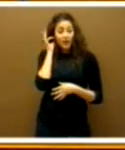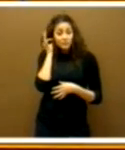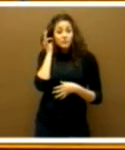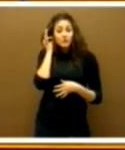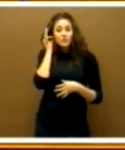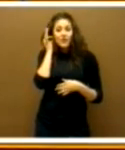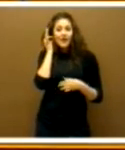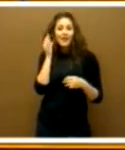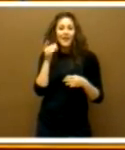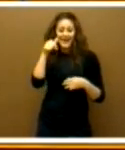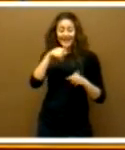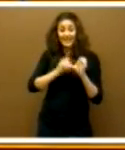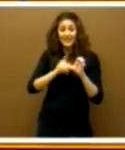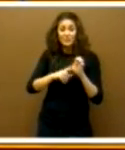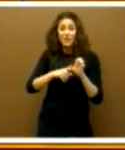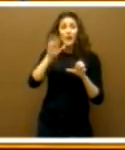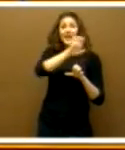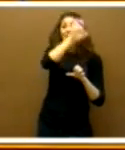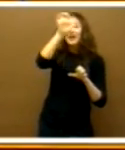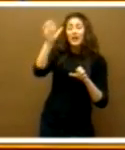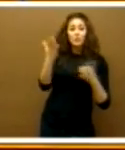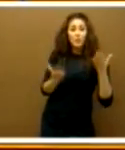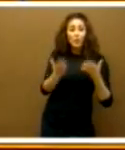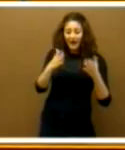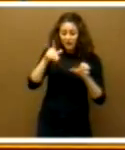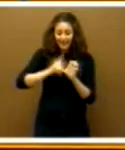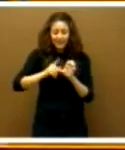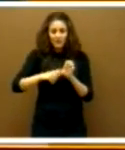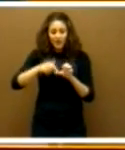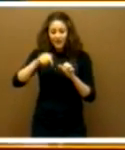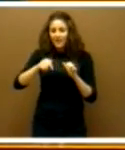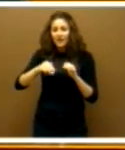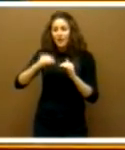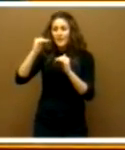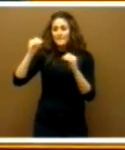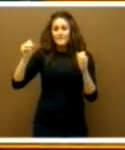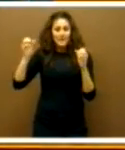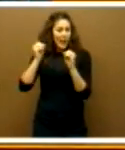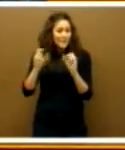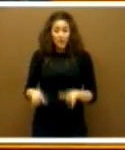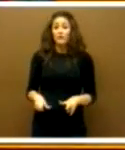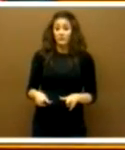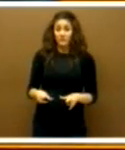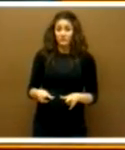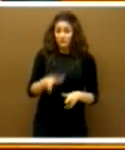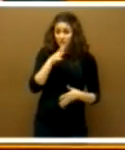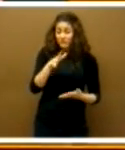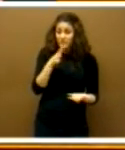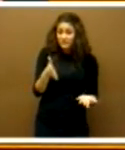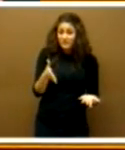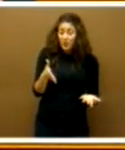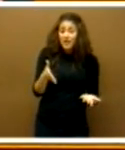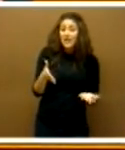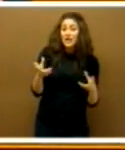la más baja de Europa, ya no le digo de España, sino de Europa? ¿Y por qué los socialistas,